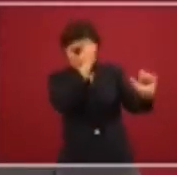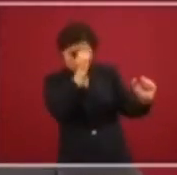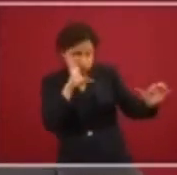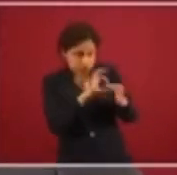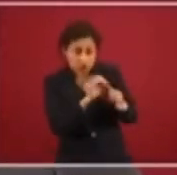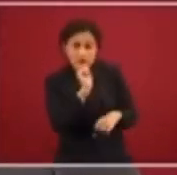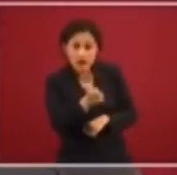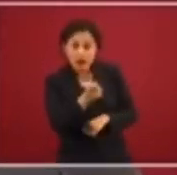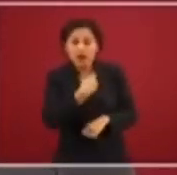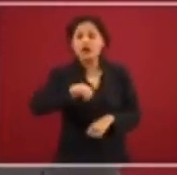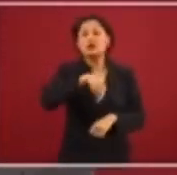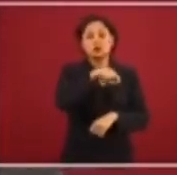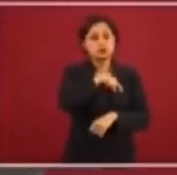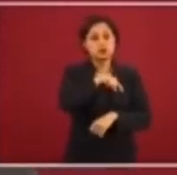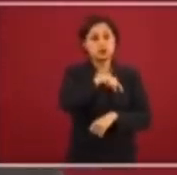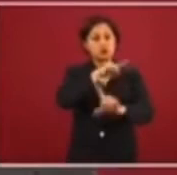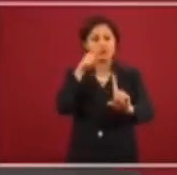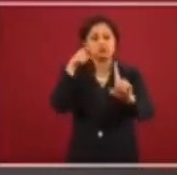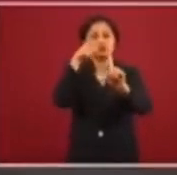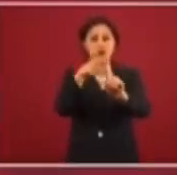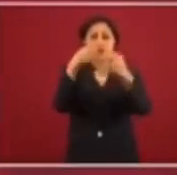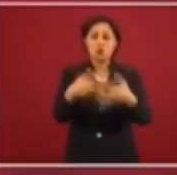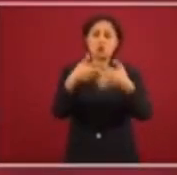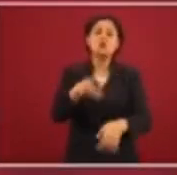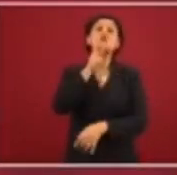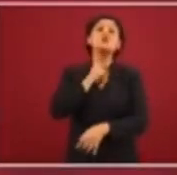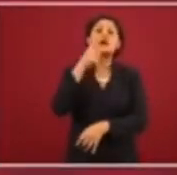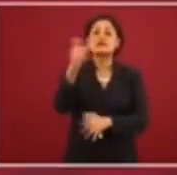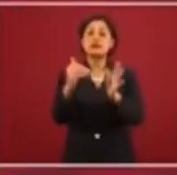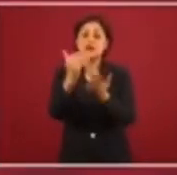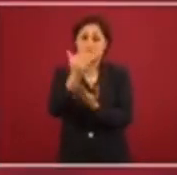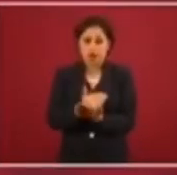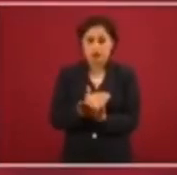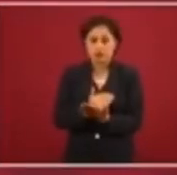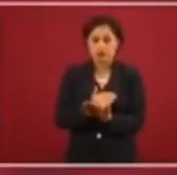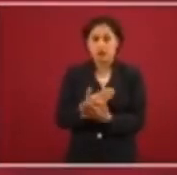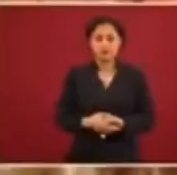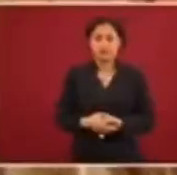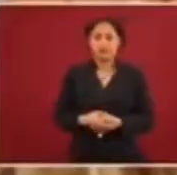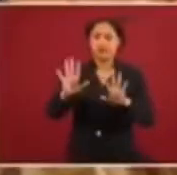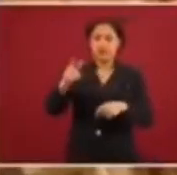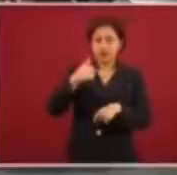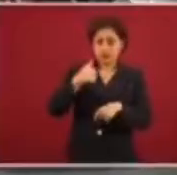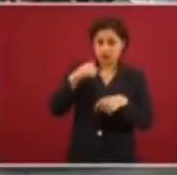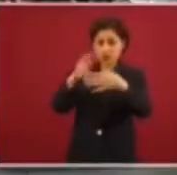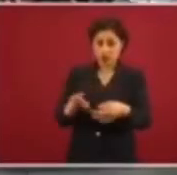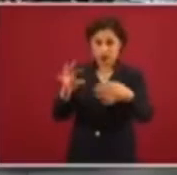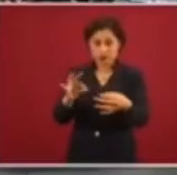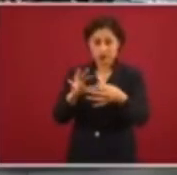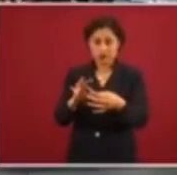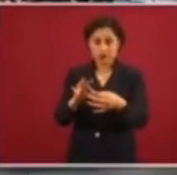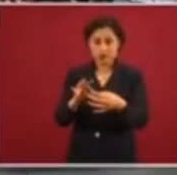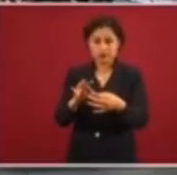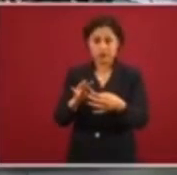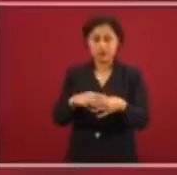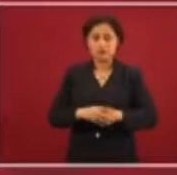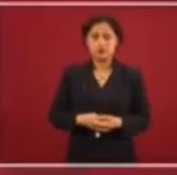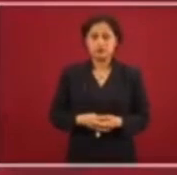a reducir 100,000 de barriles diarios en nuestra producción, que significa el 6%. Comento a ustedes que